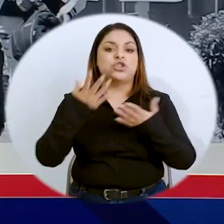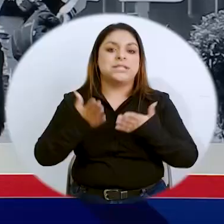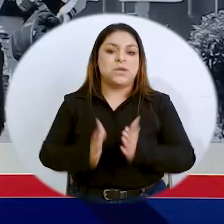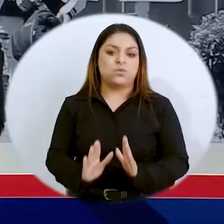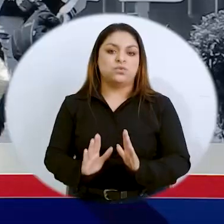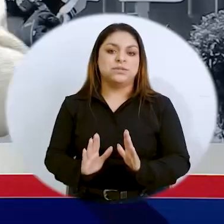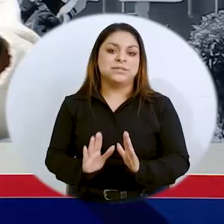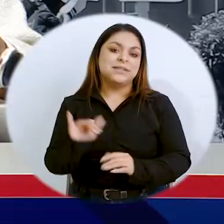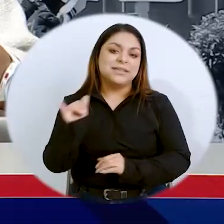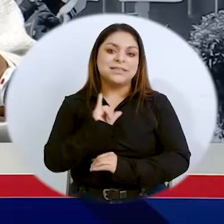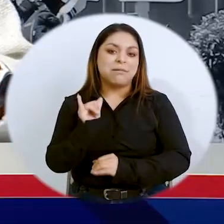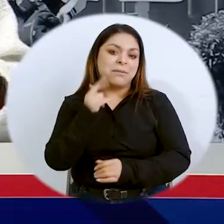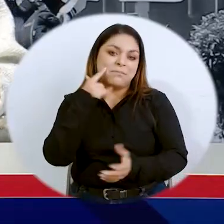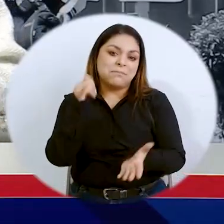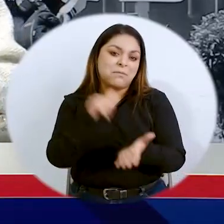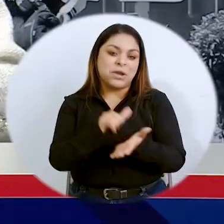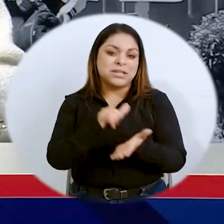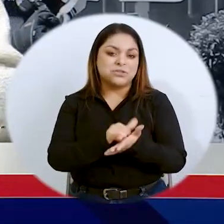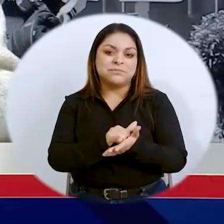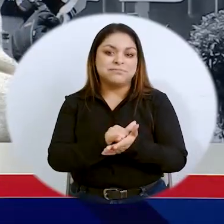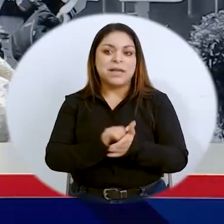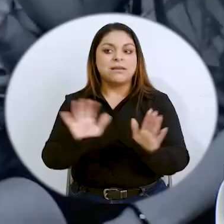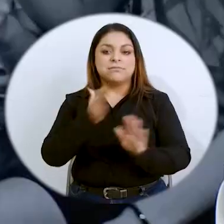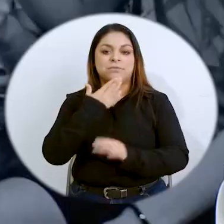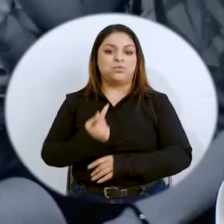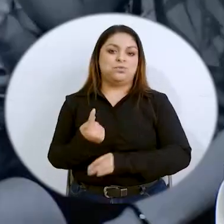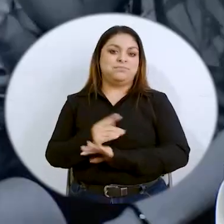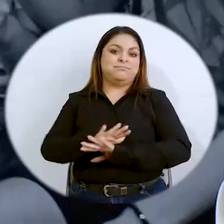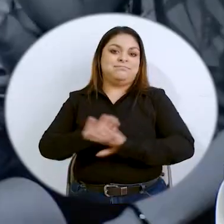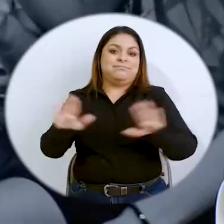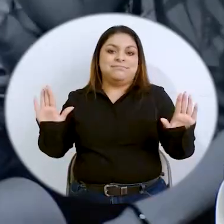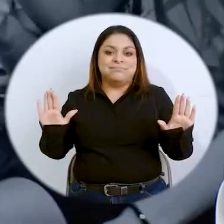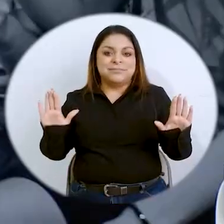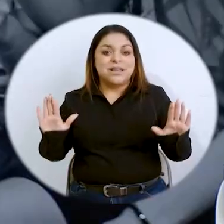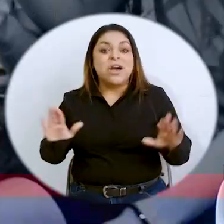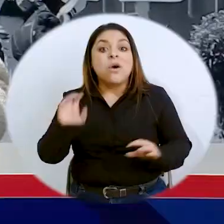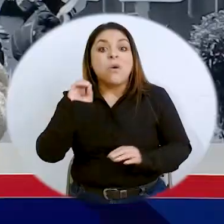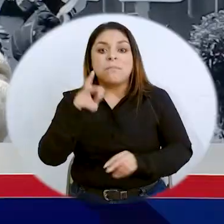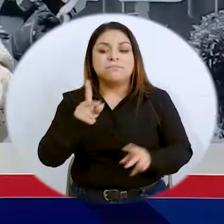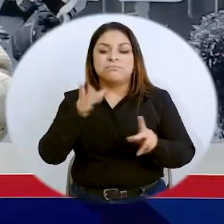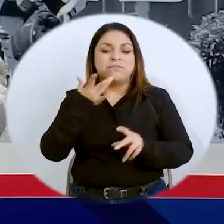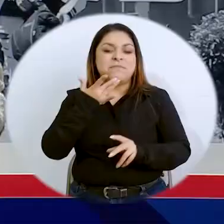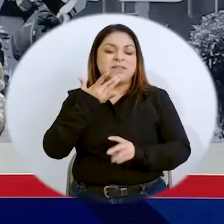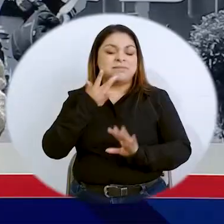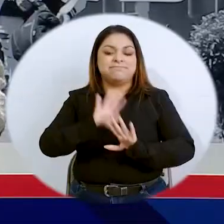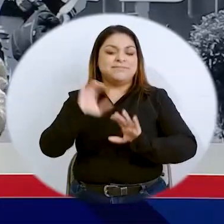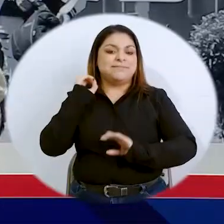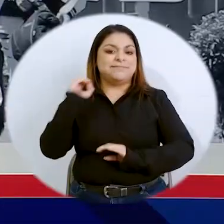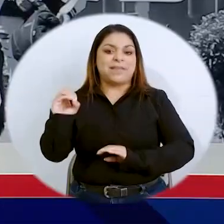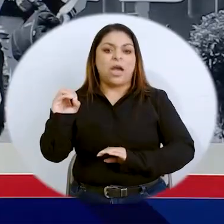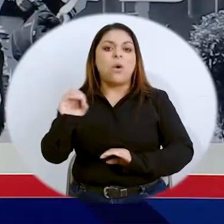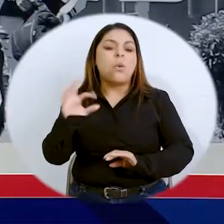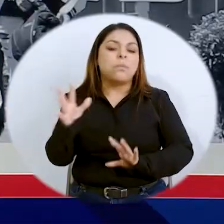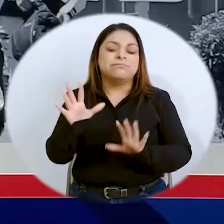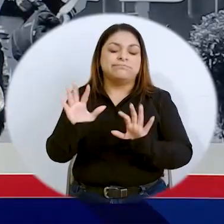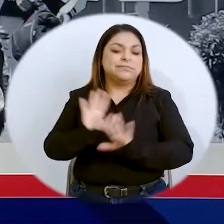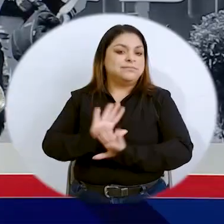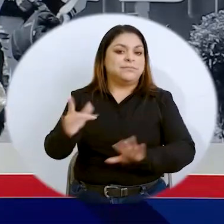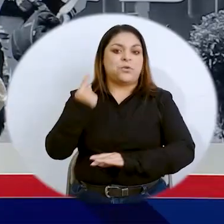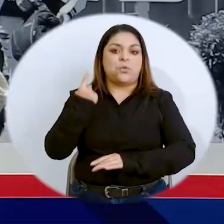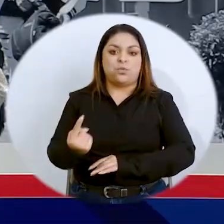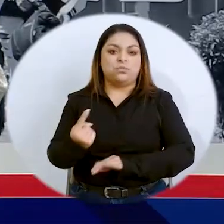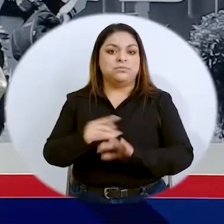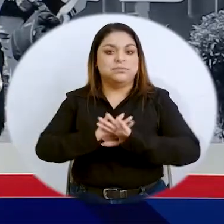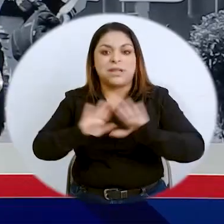Entonces, también eso ha incidido mucho en la baja en la fecundidad. Ajá. Entonces, si las mujeres o no tienen hijos o deciden tener solo un